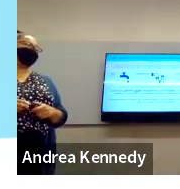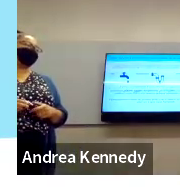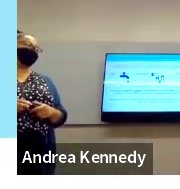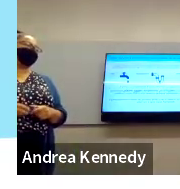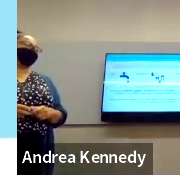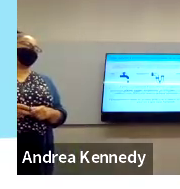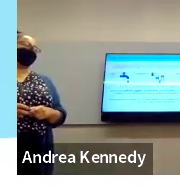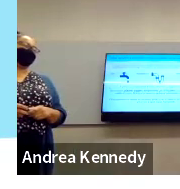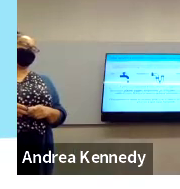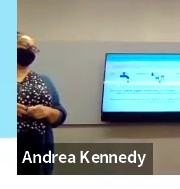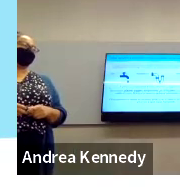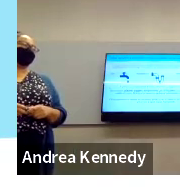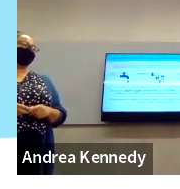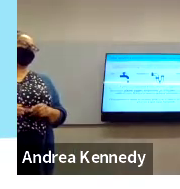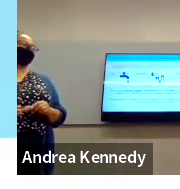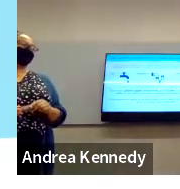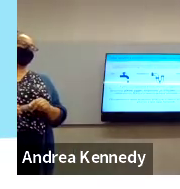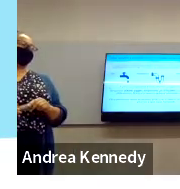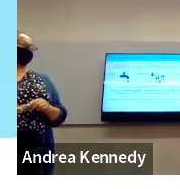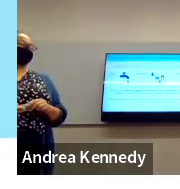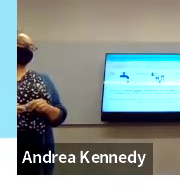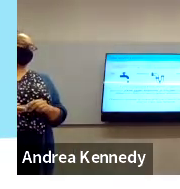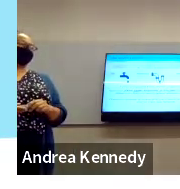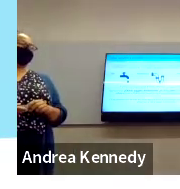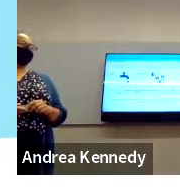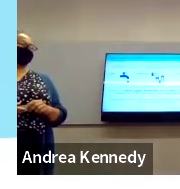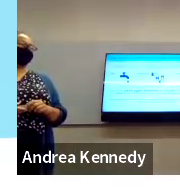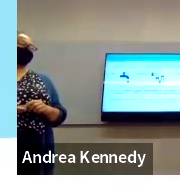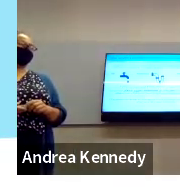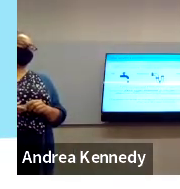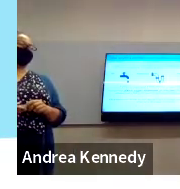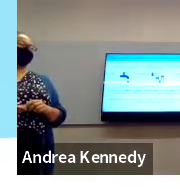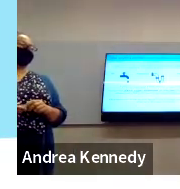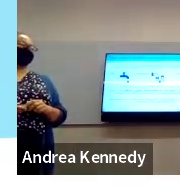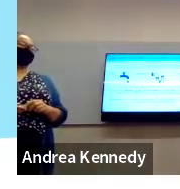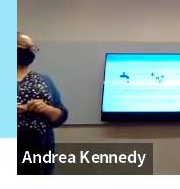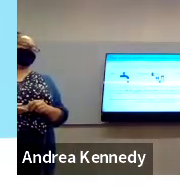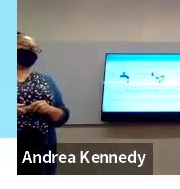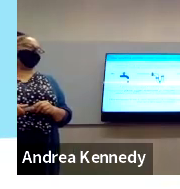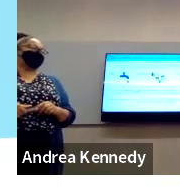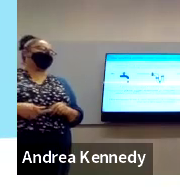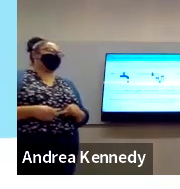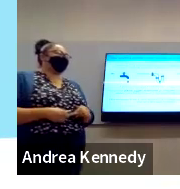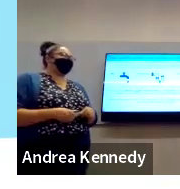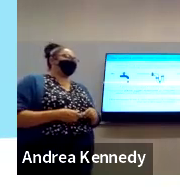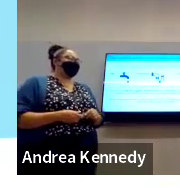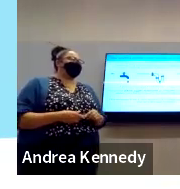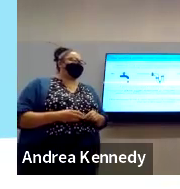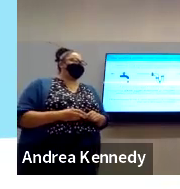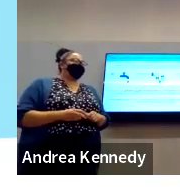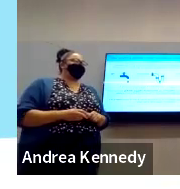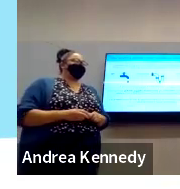de toda esta petición, o puede ser que suba dependiendo en los números, pero ya que tengamos una idea de toda